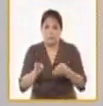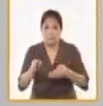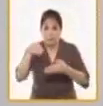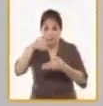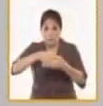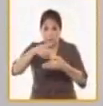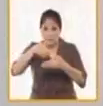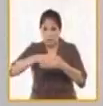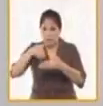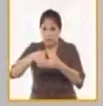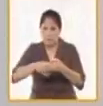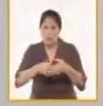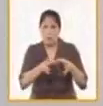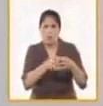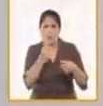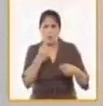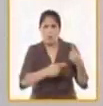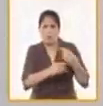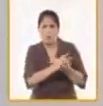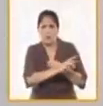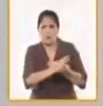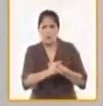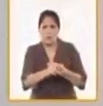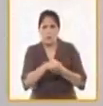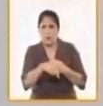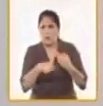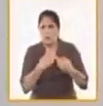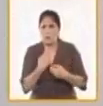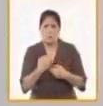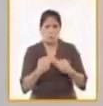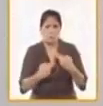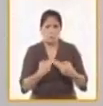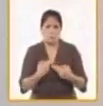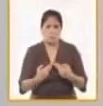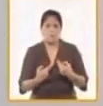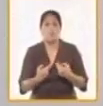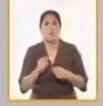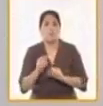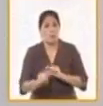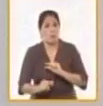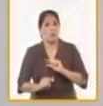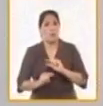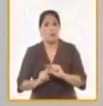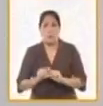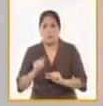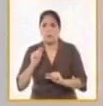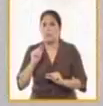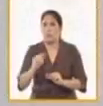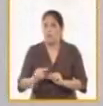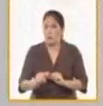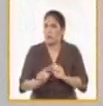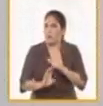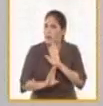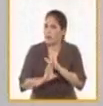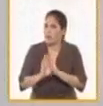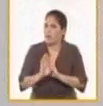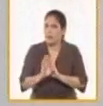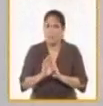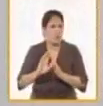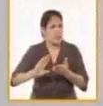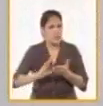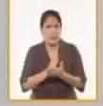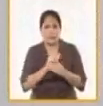de la extrema derecha, bueno, tuvimos que nosotros ir avanzando sobre la base de